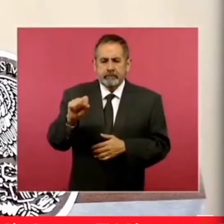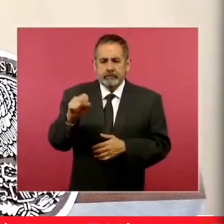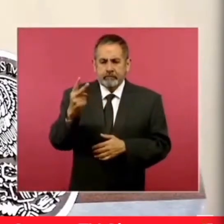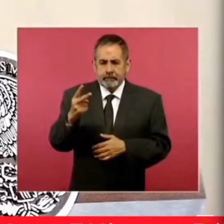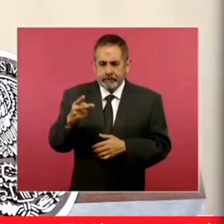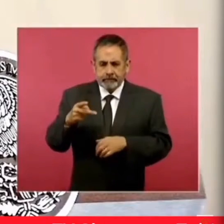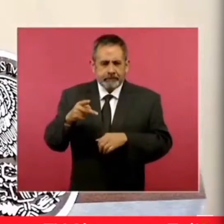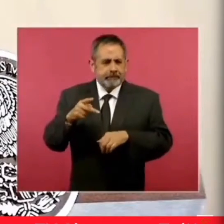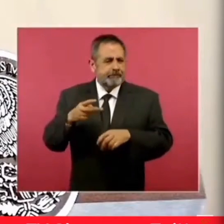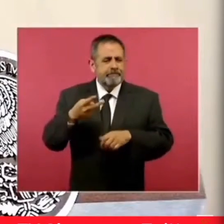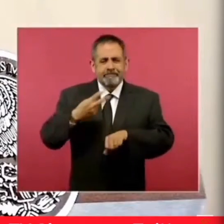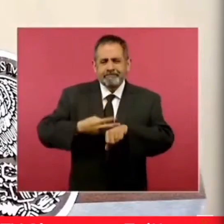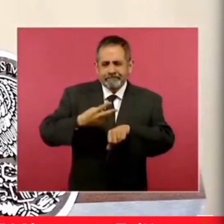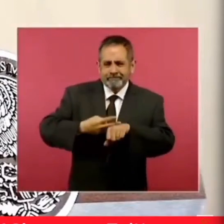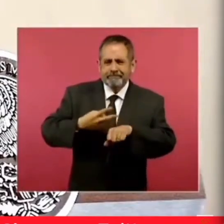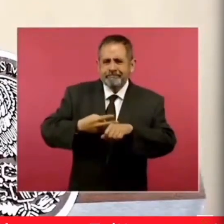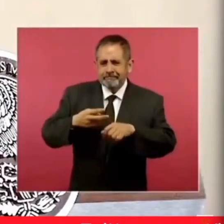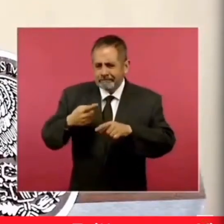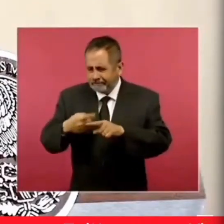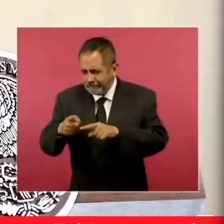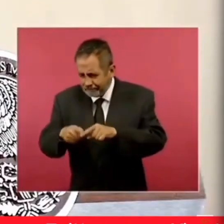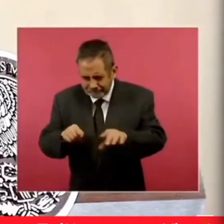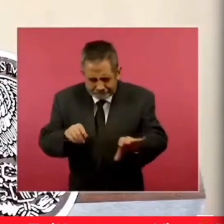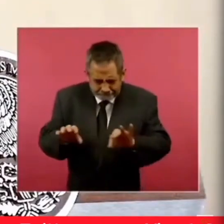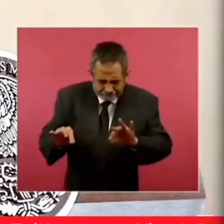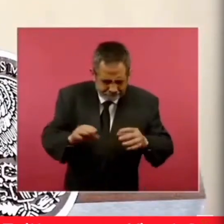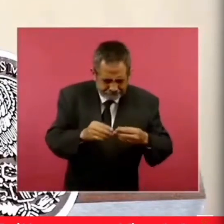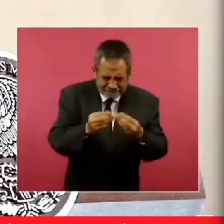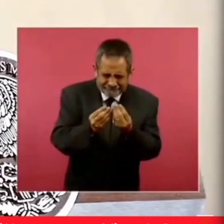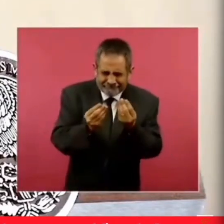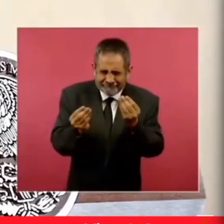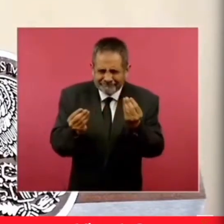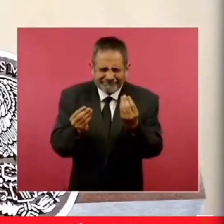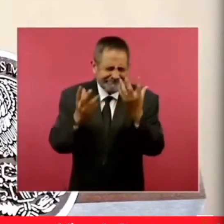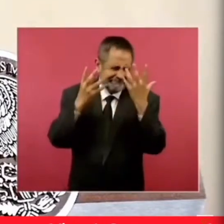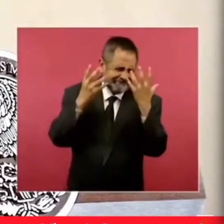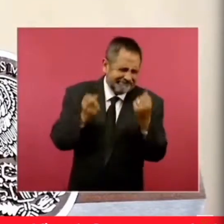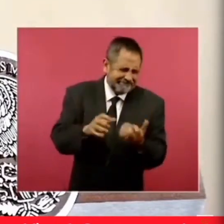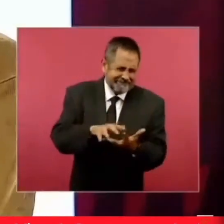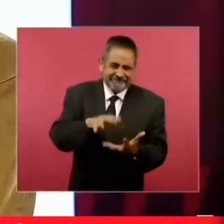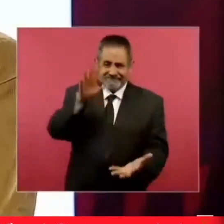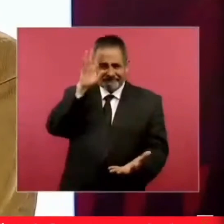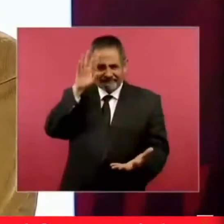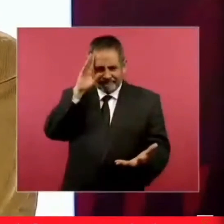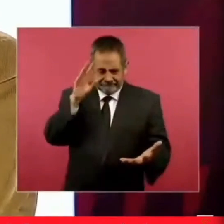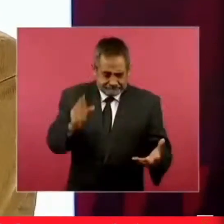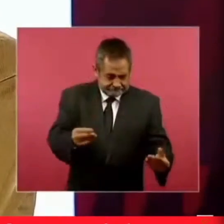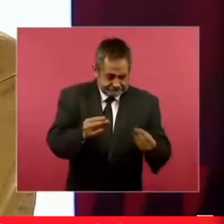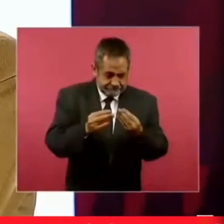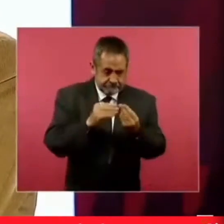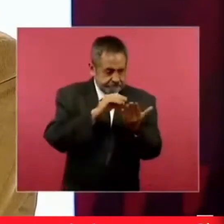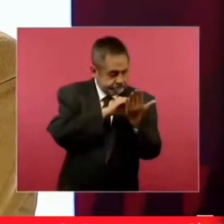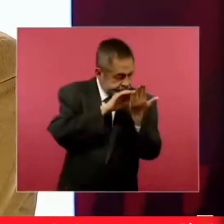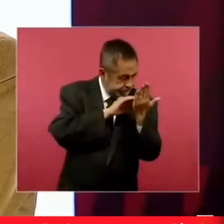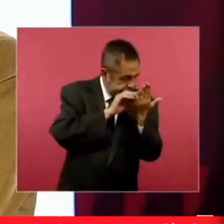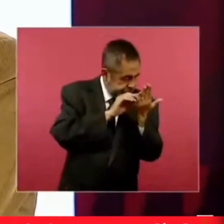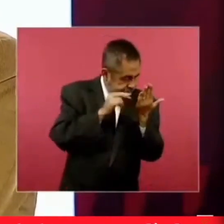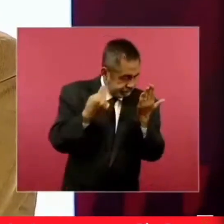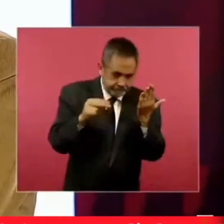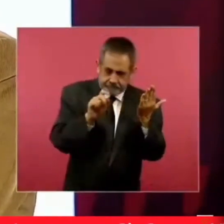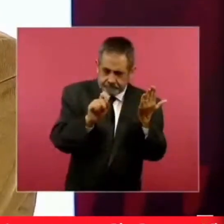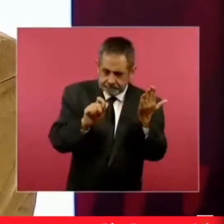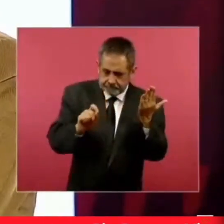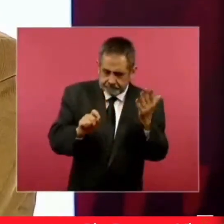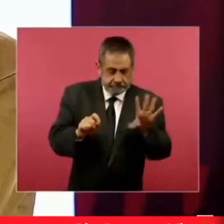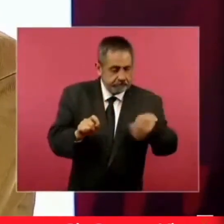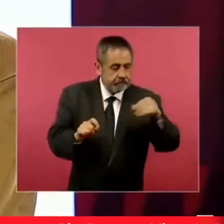1,193,562 fragmentos de cerámica. Es una cantidad inmensa de materiales y todos ellos son registrados. Se